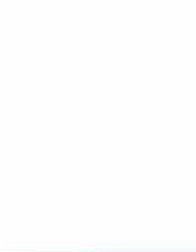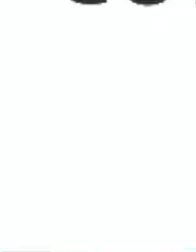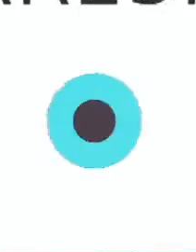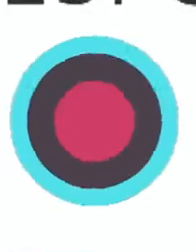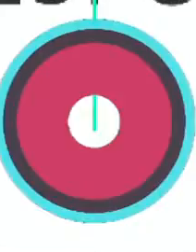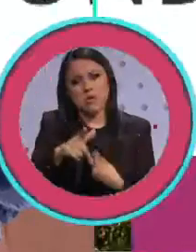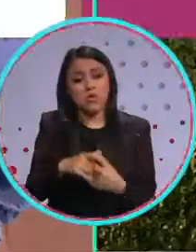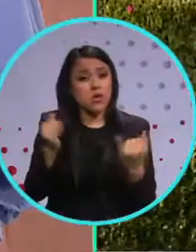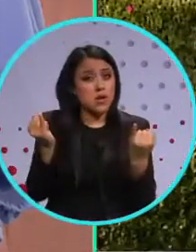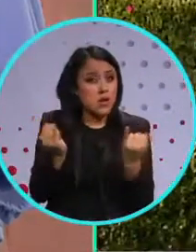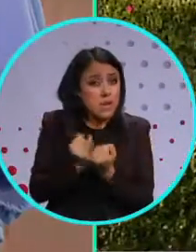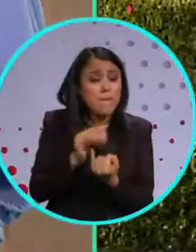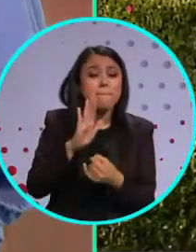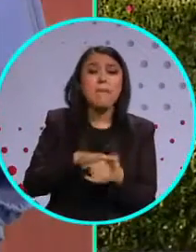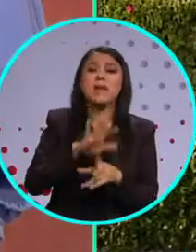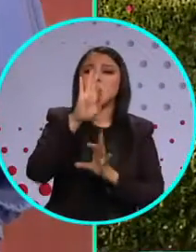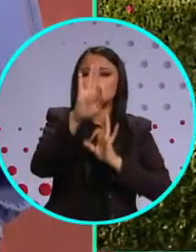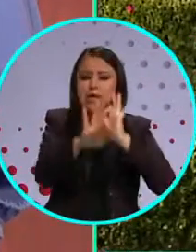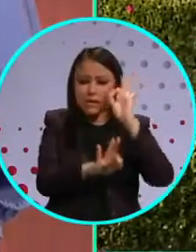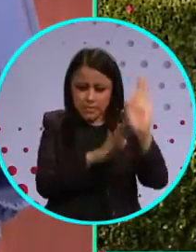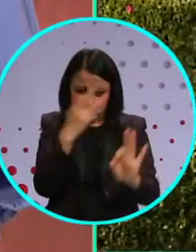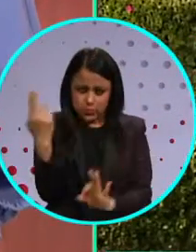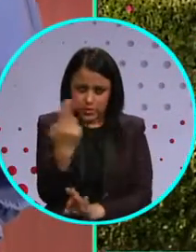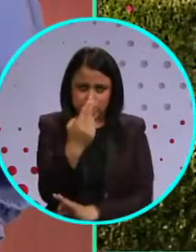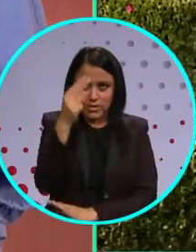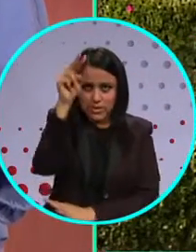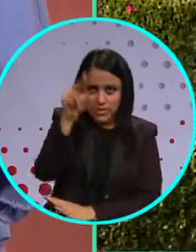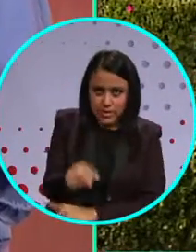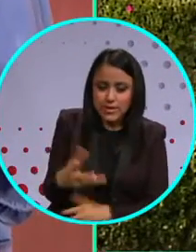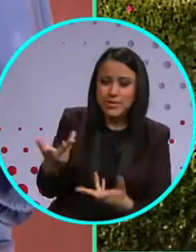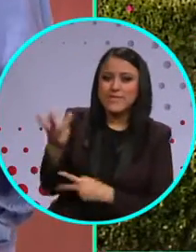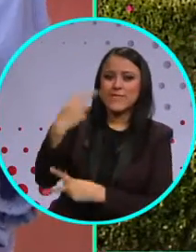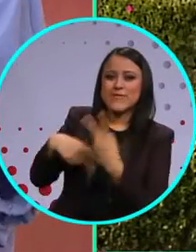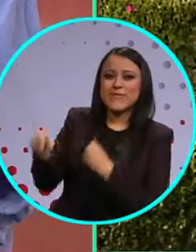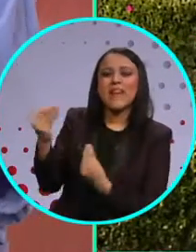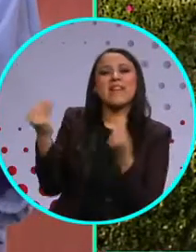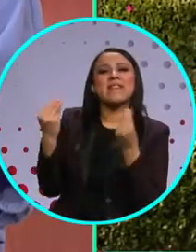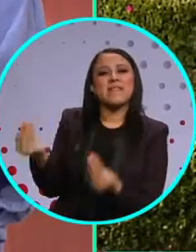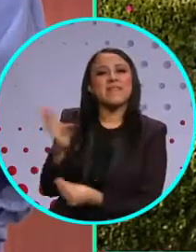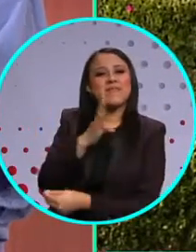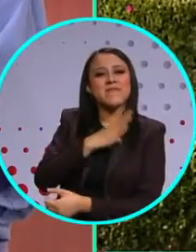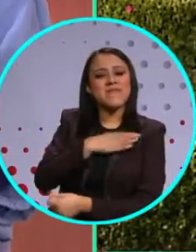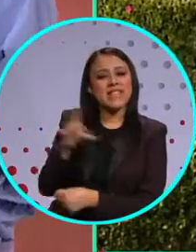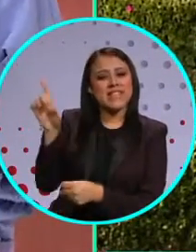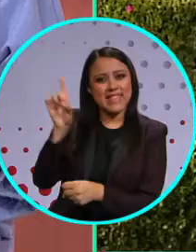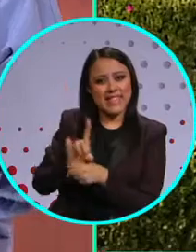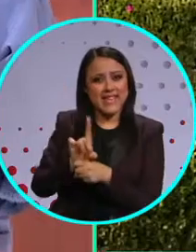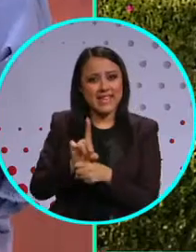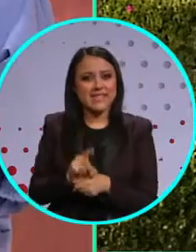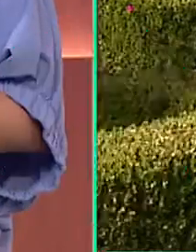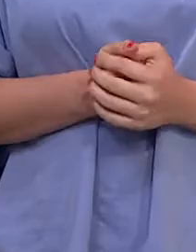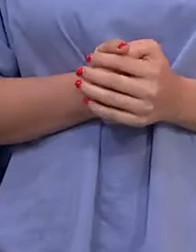todo darle el tratamiento que requiere esta pequeñita. Yo regreso con ustedes al estudio, que tengan un excelente